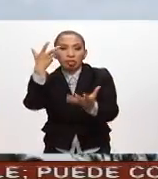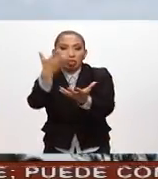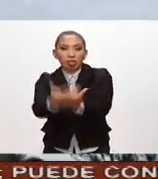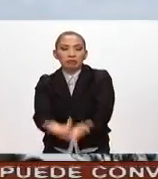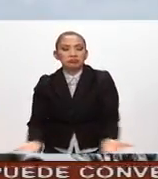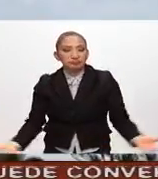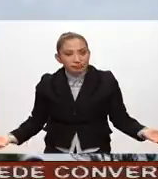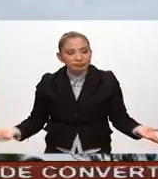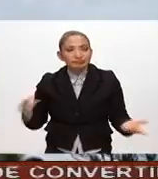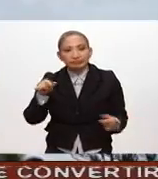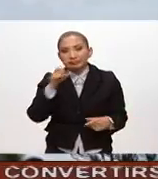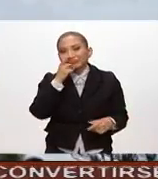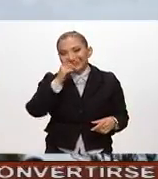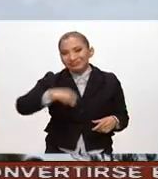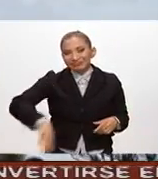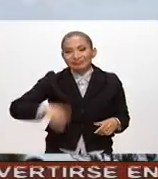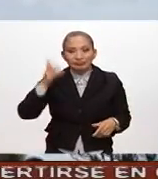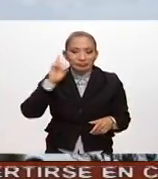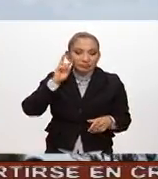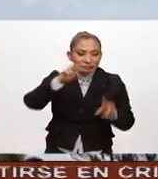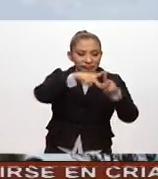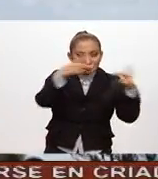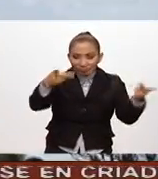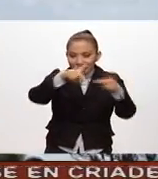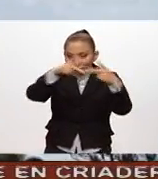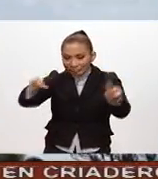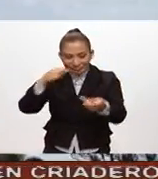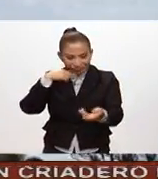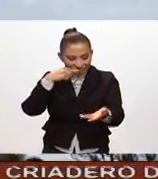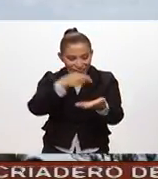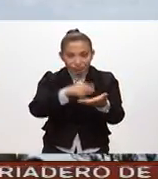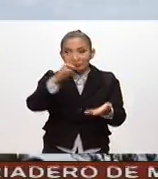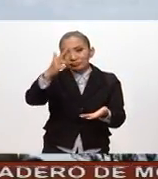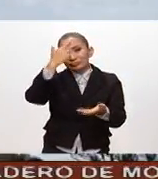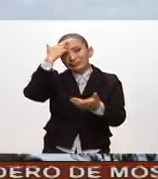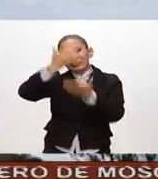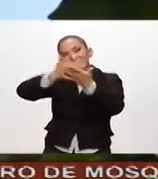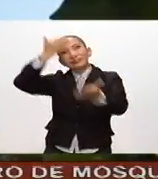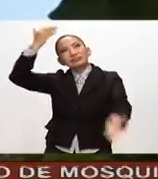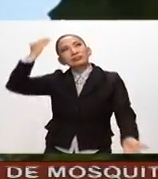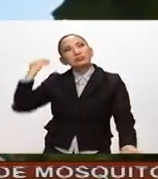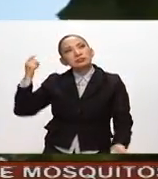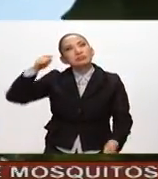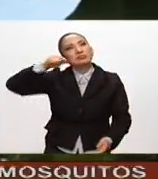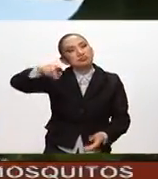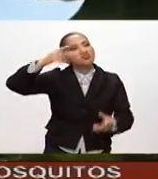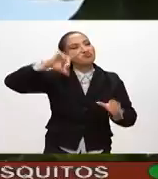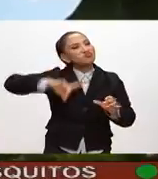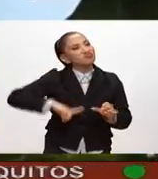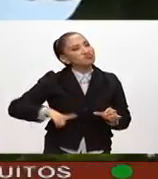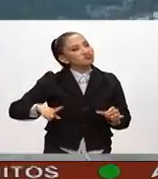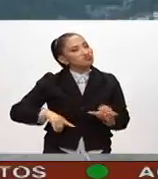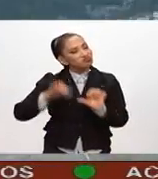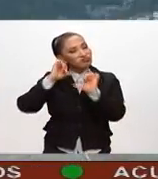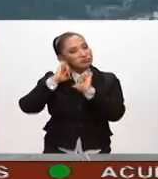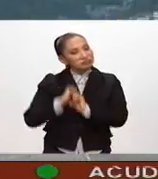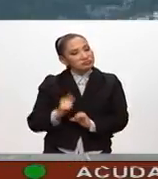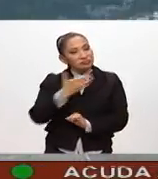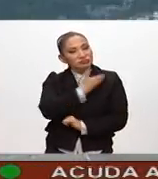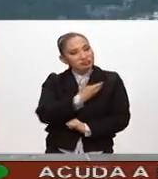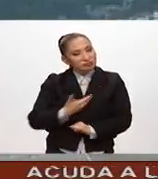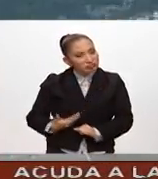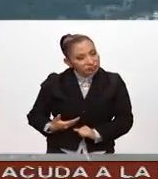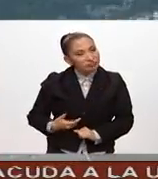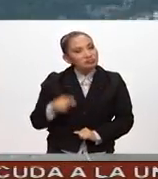Como digo, justamente hoy los periódicos recuerdan el momento en el que todos los dignatarios que estaban al frente de ellos,